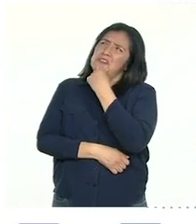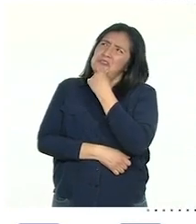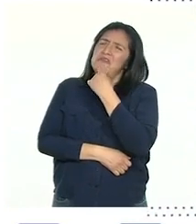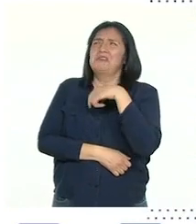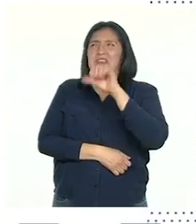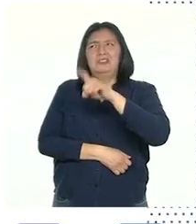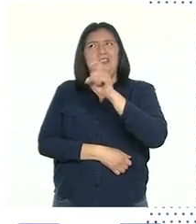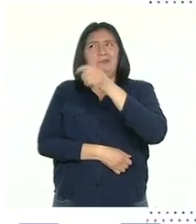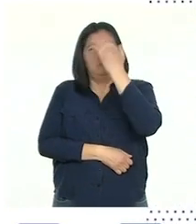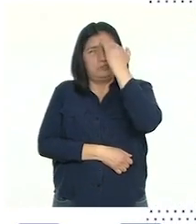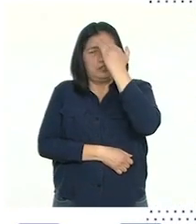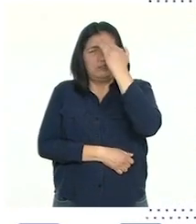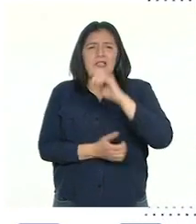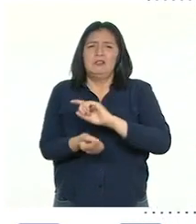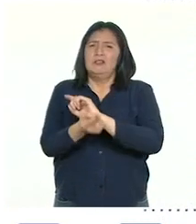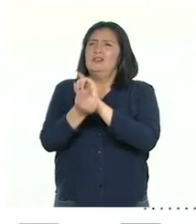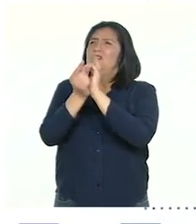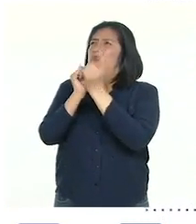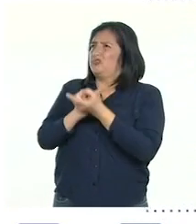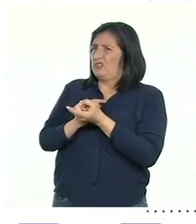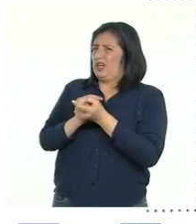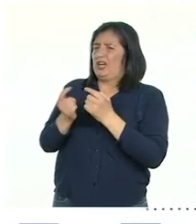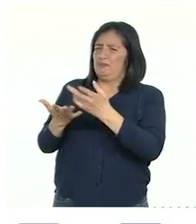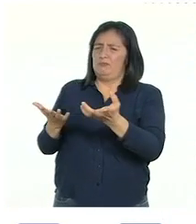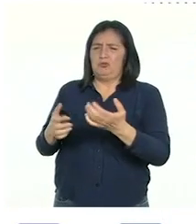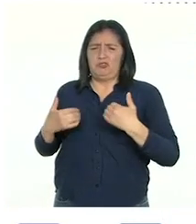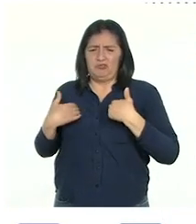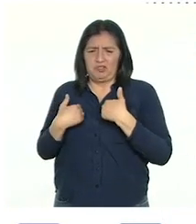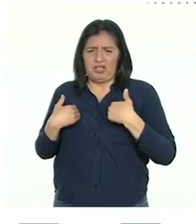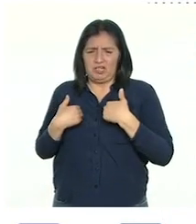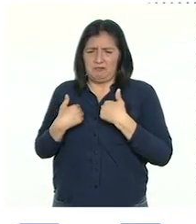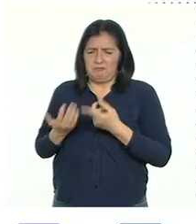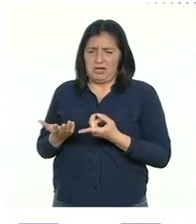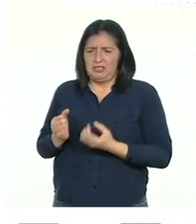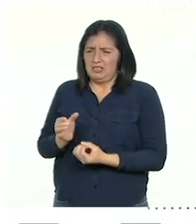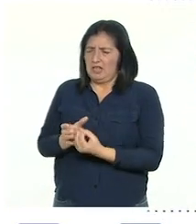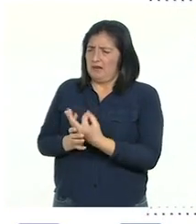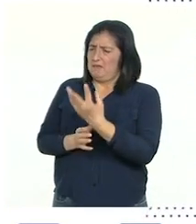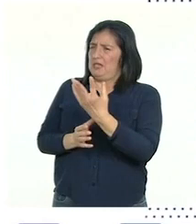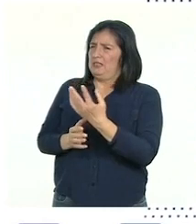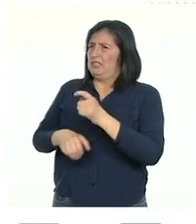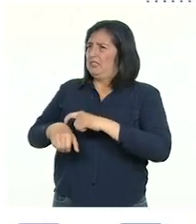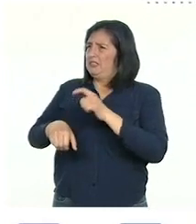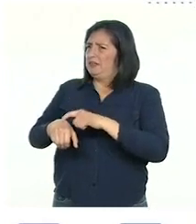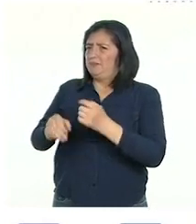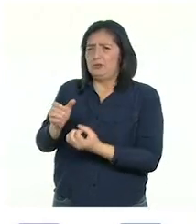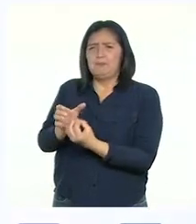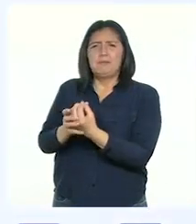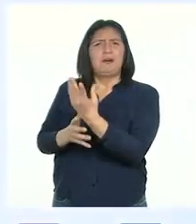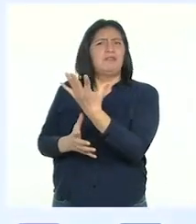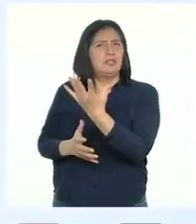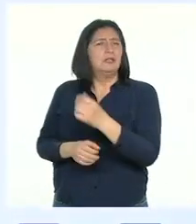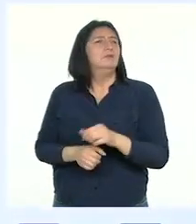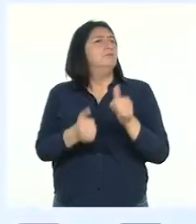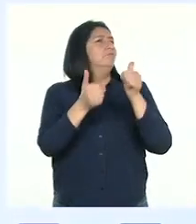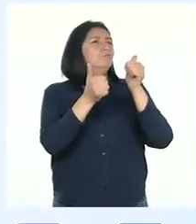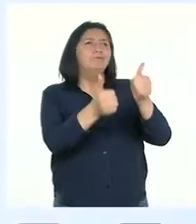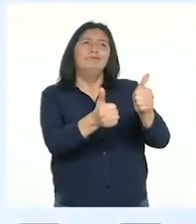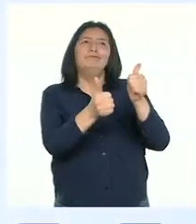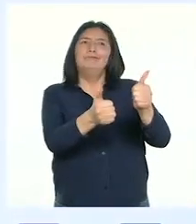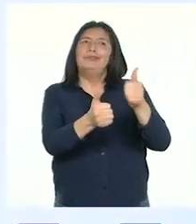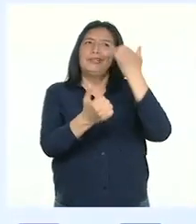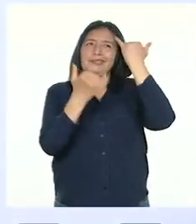deberíamos saber sobre los cambios que ocurren en los animales y las plantas durante la primavera.